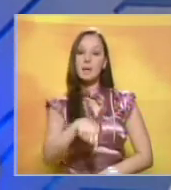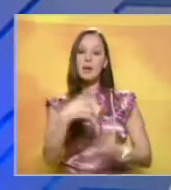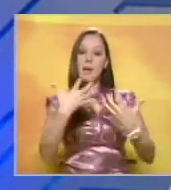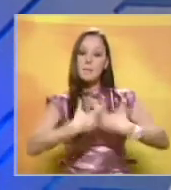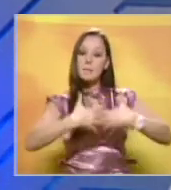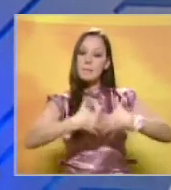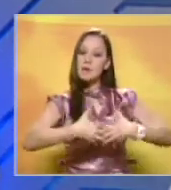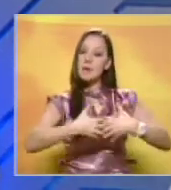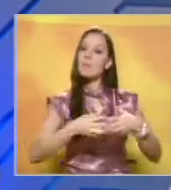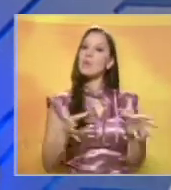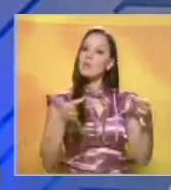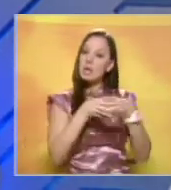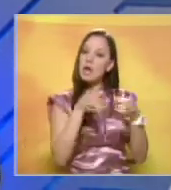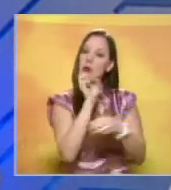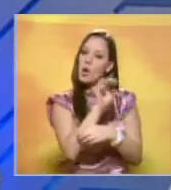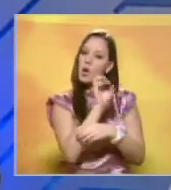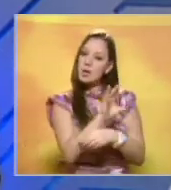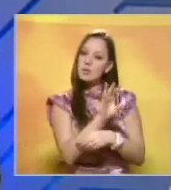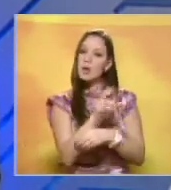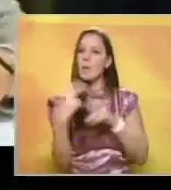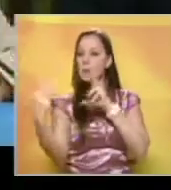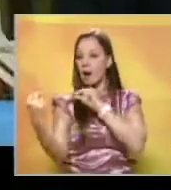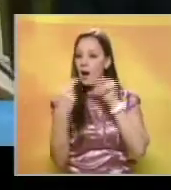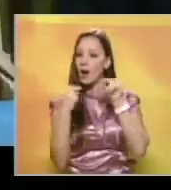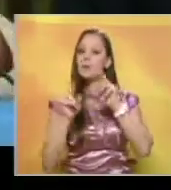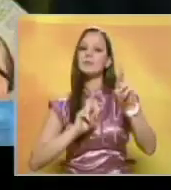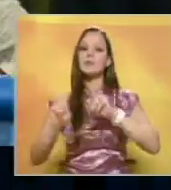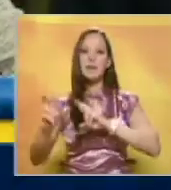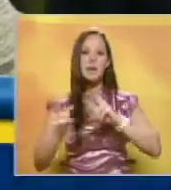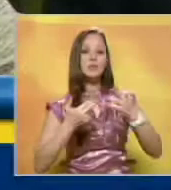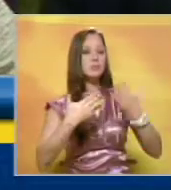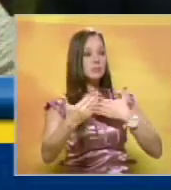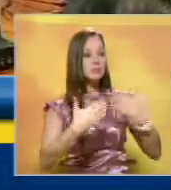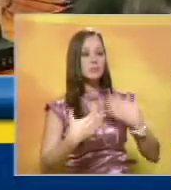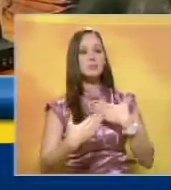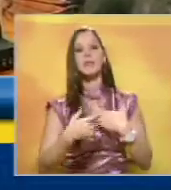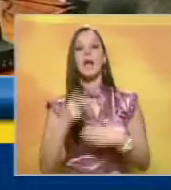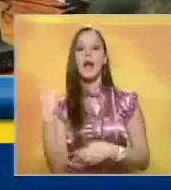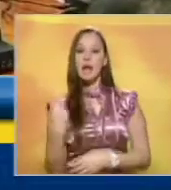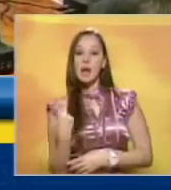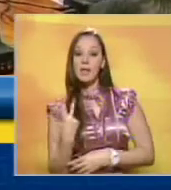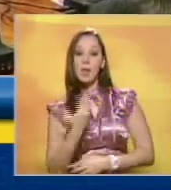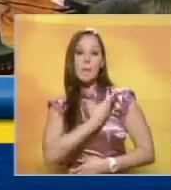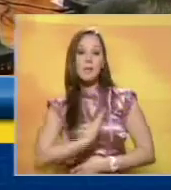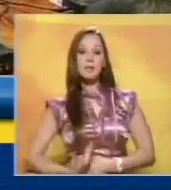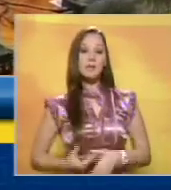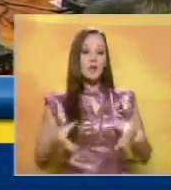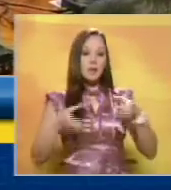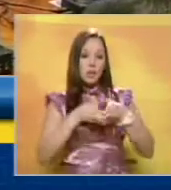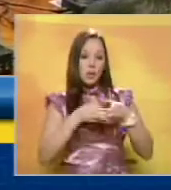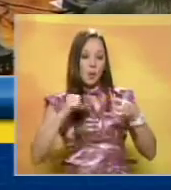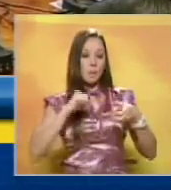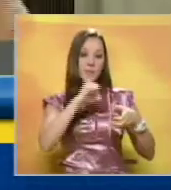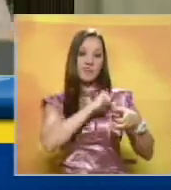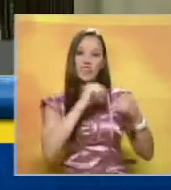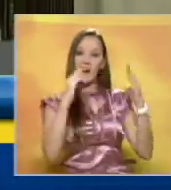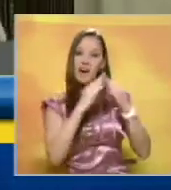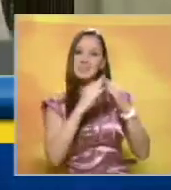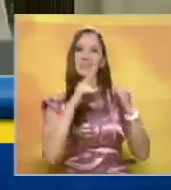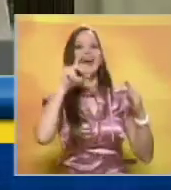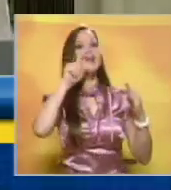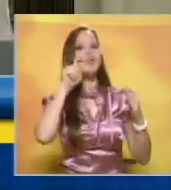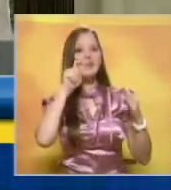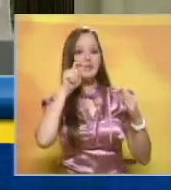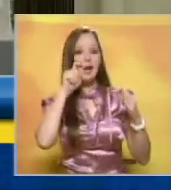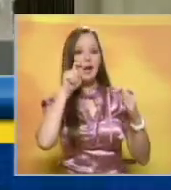fin de relanzar las relaciones diplomáticas. Las mandatarias latinoamericanas mantendrán una reunión privada en la Casa Rosada para revisar la